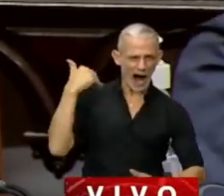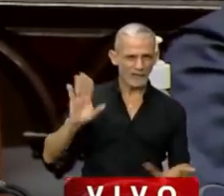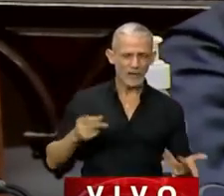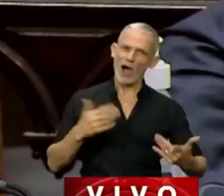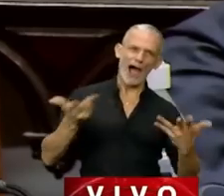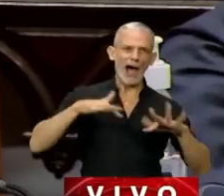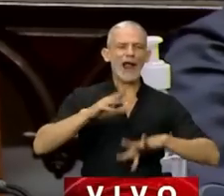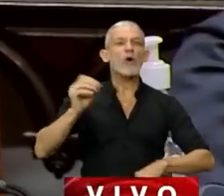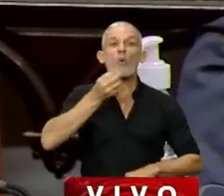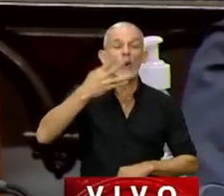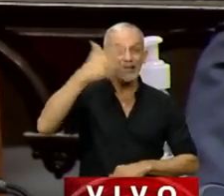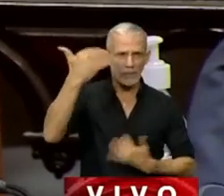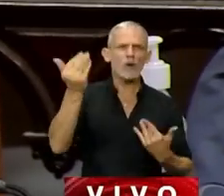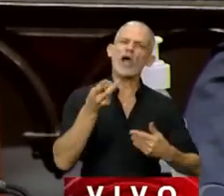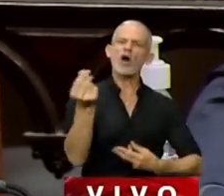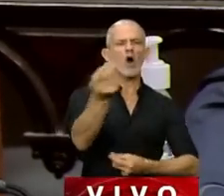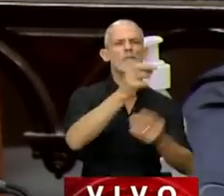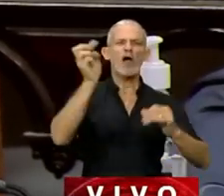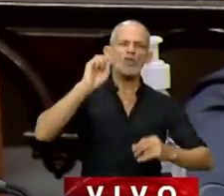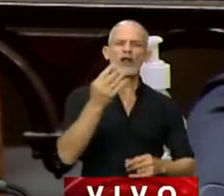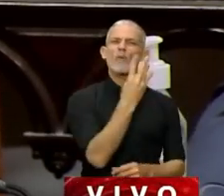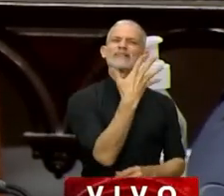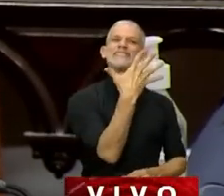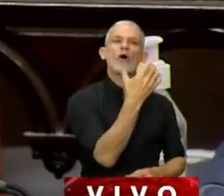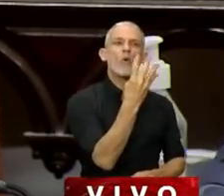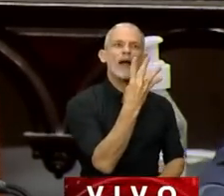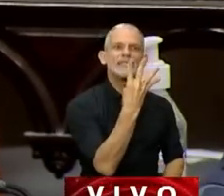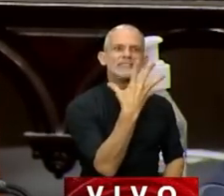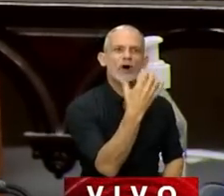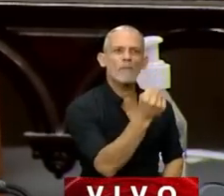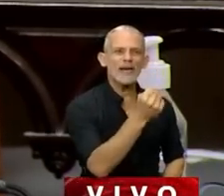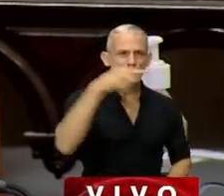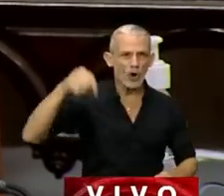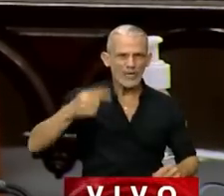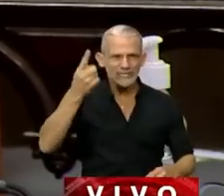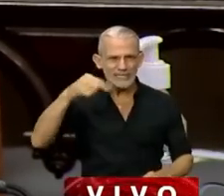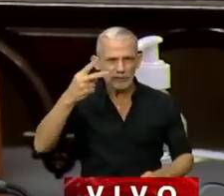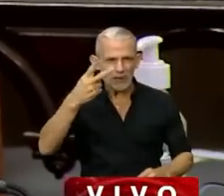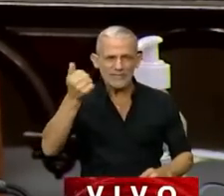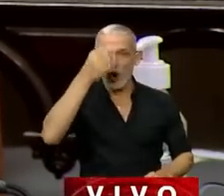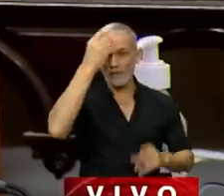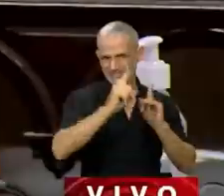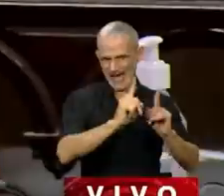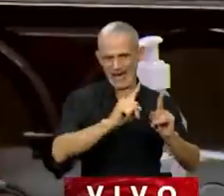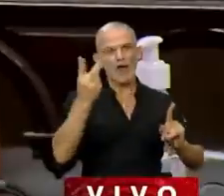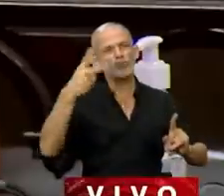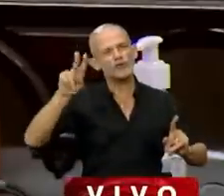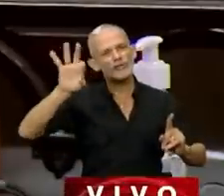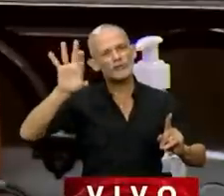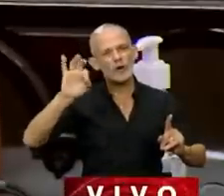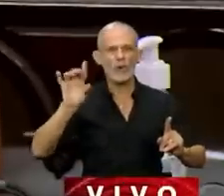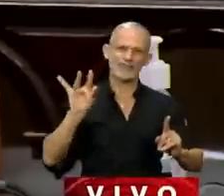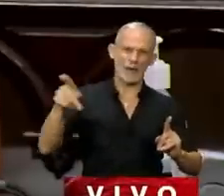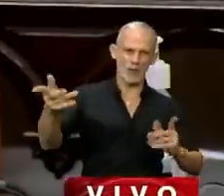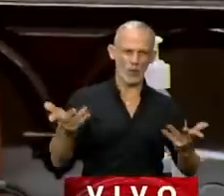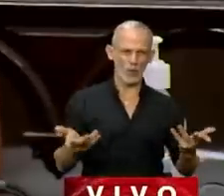Hagan algo cuando cualquiera podía comprar dólares a 45 pesos. Hoy es 126 el dólar oficial y 250